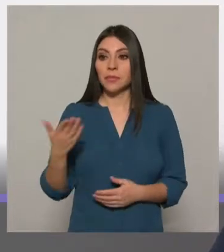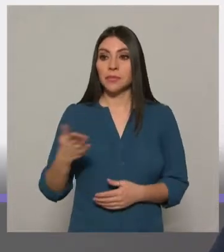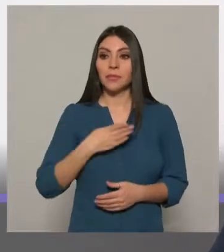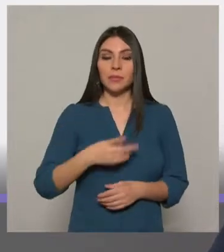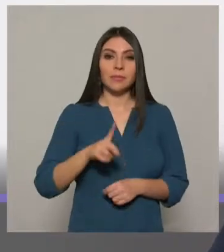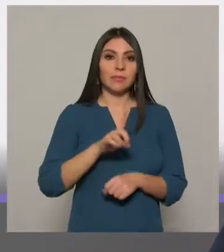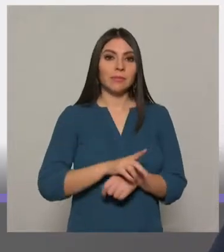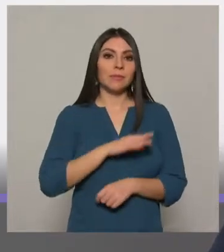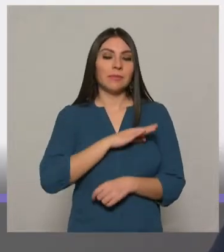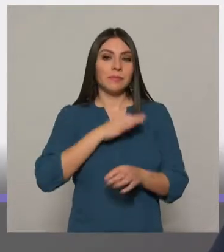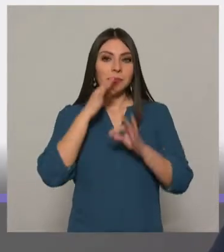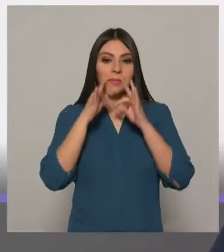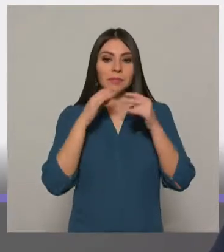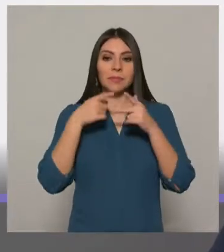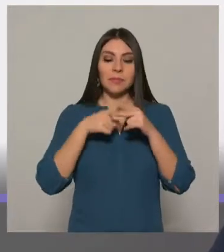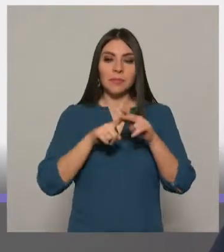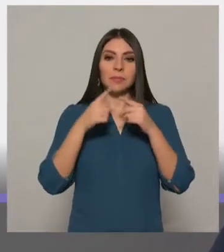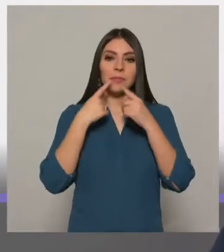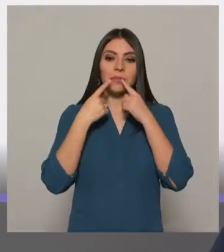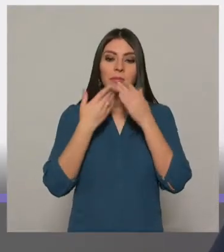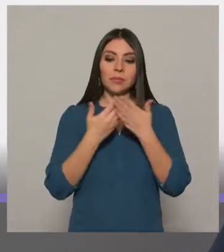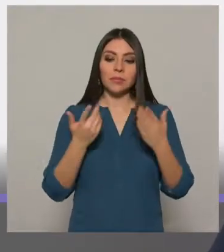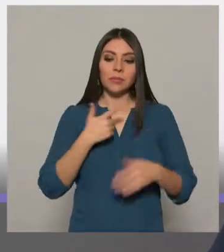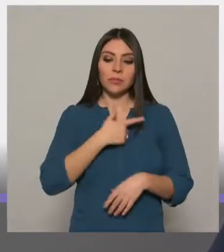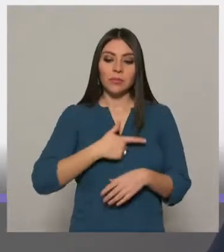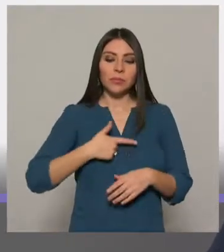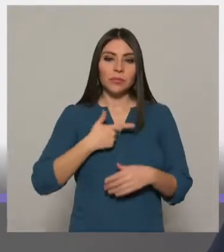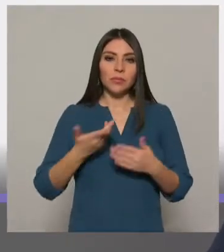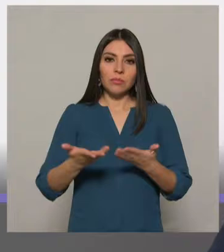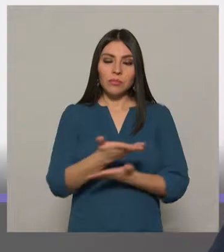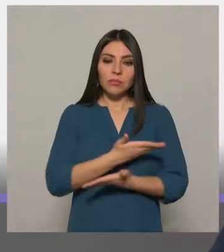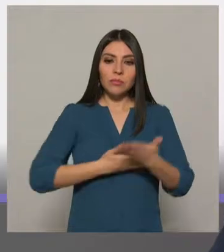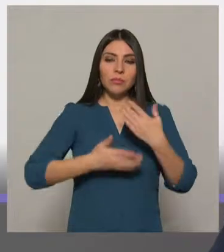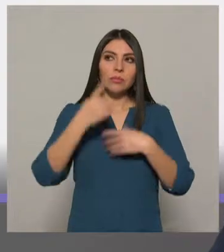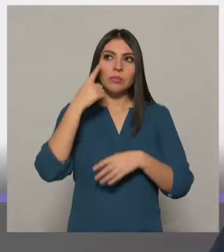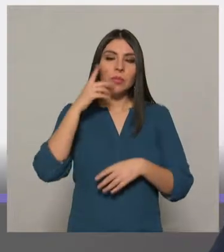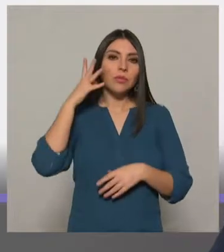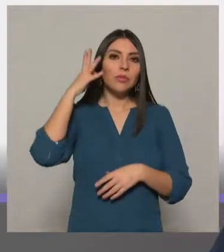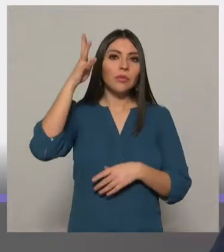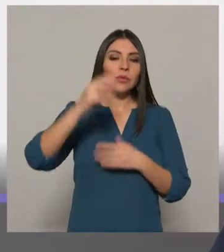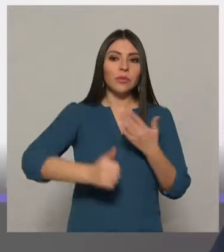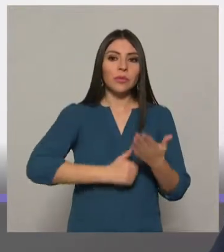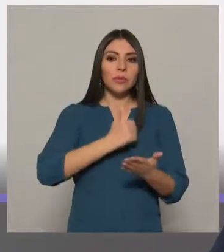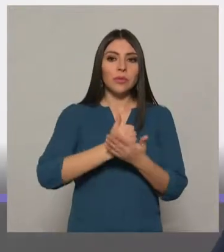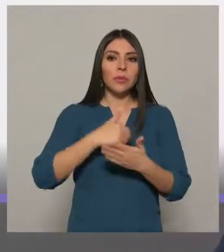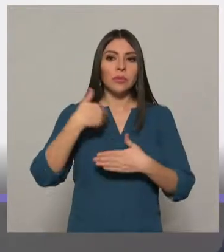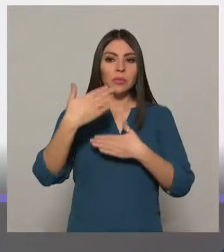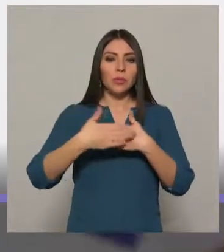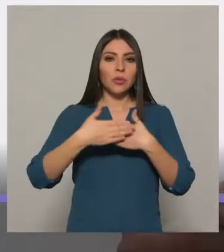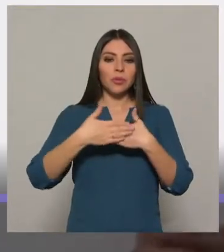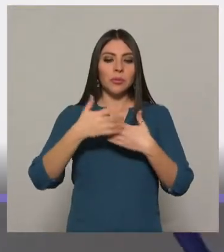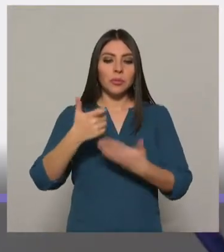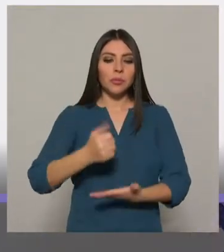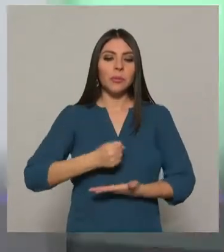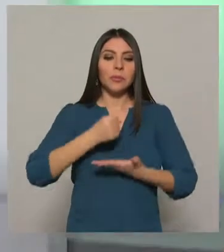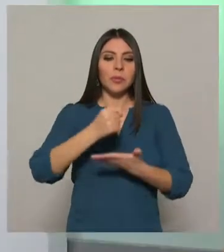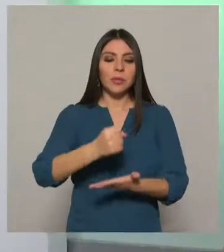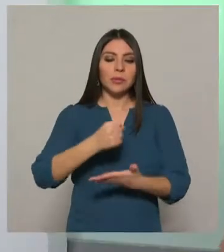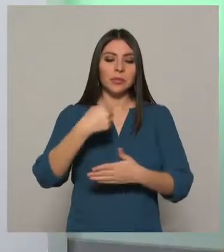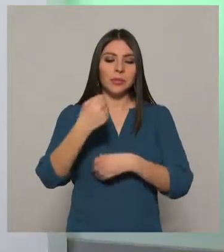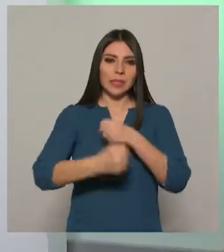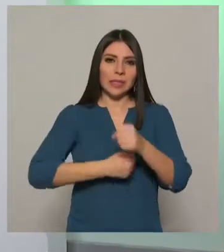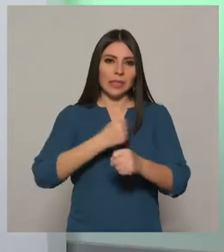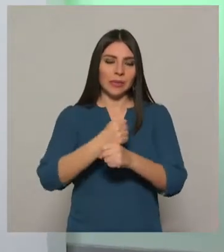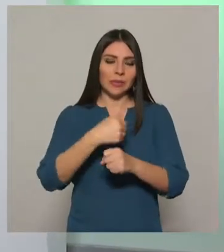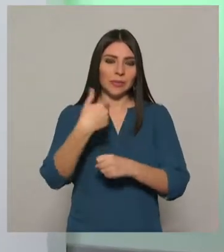el debate. Y con todo gusto vamos a compartir nuestras reflexiones sobre el futuro de nuestra ciudad en este próximo ejercicio presupuestal. Bueno, pues el